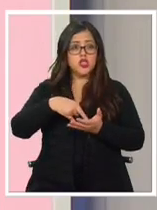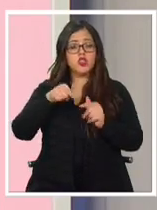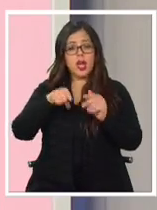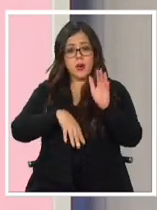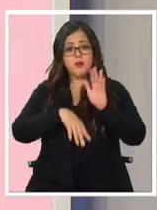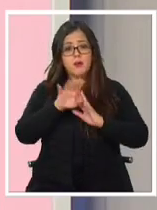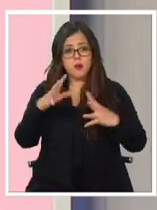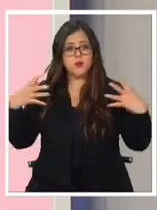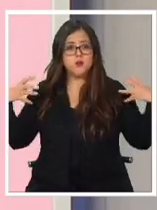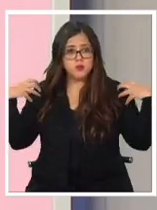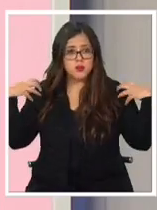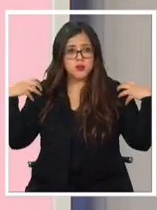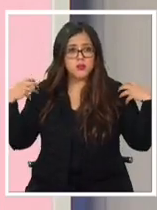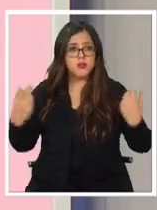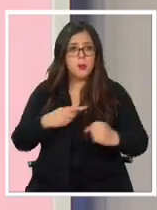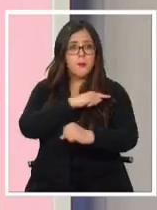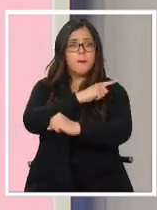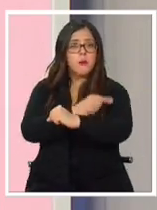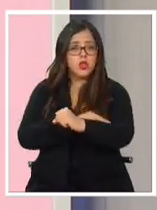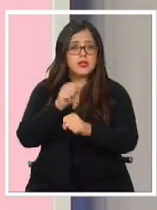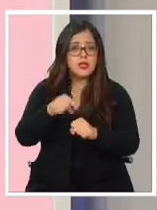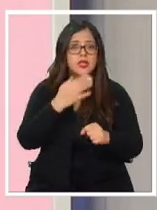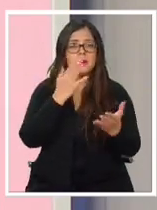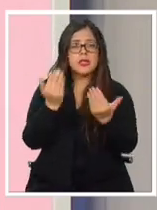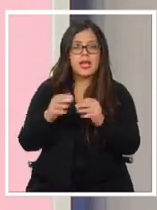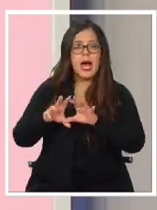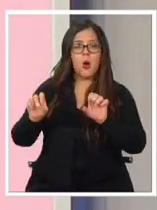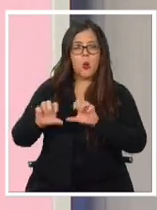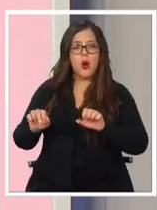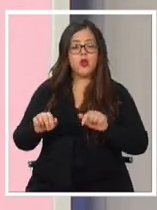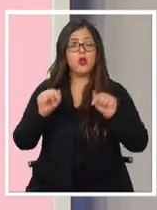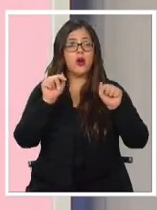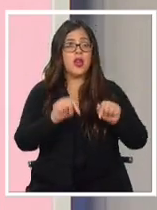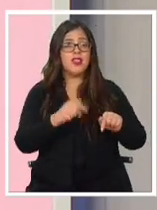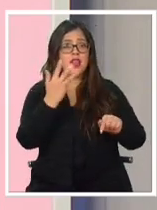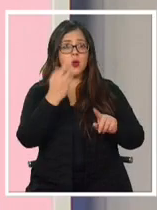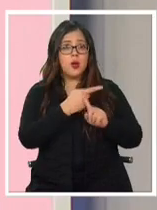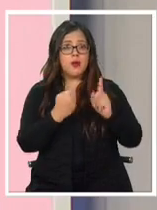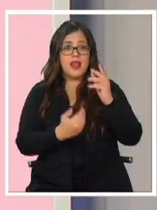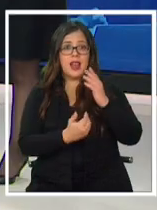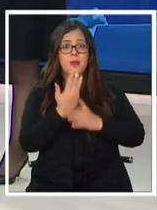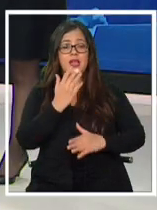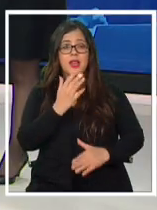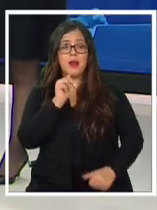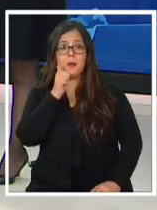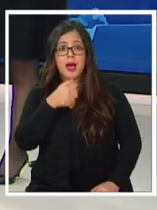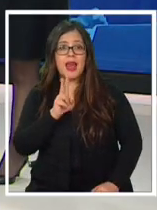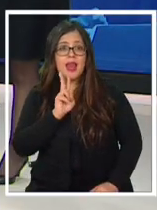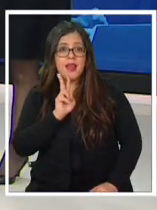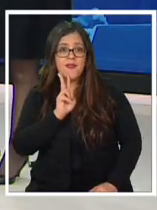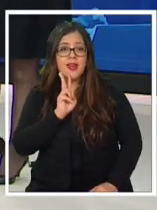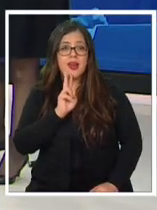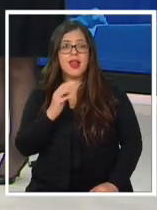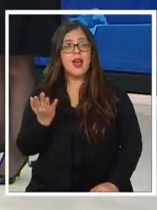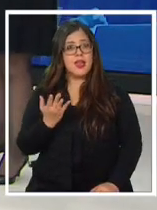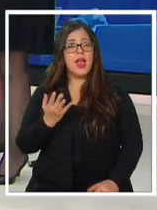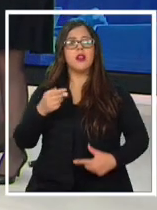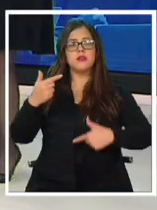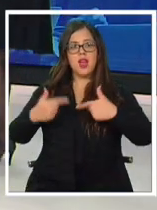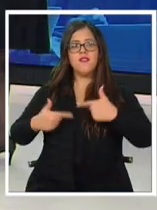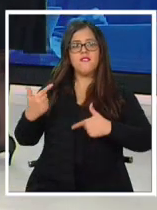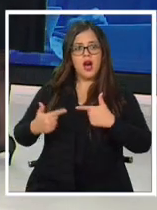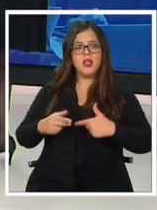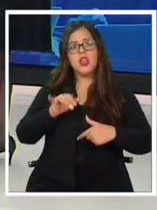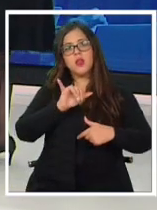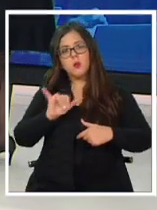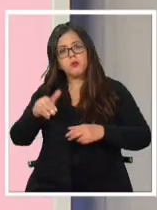más atribuciones, más poder y donde se van a necesitar acuerdos. A partir de las 9:30 de la mañana de este viernes va a estar en debate y